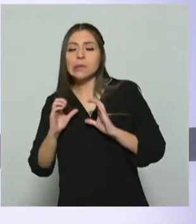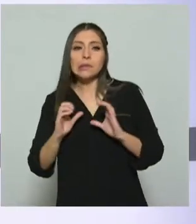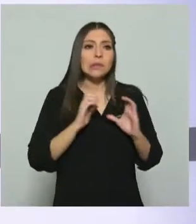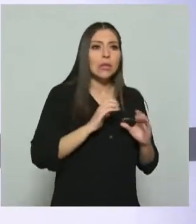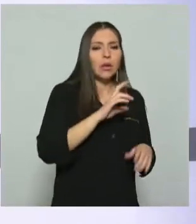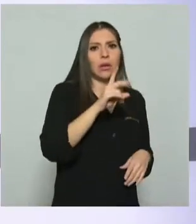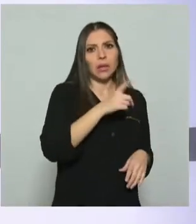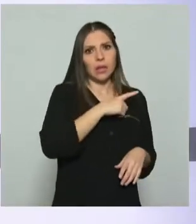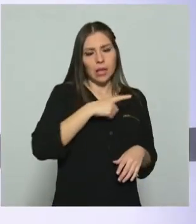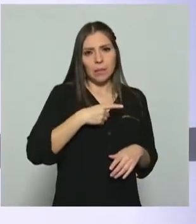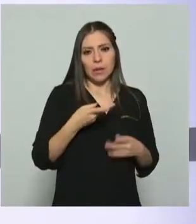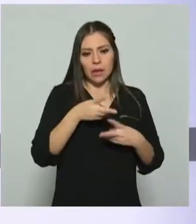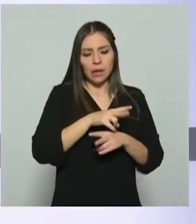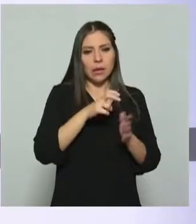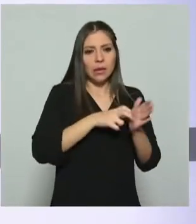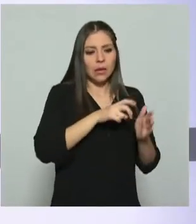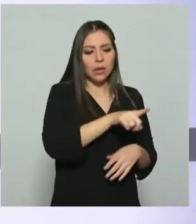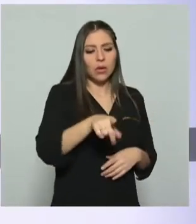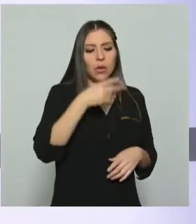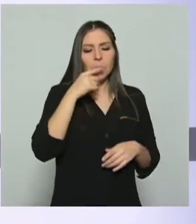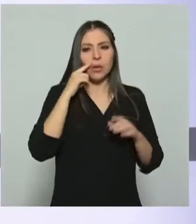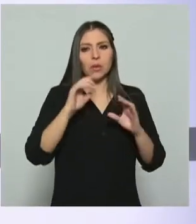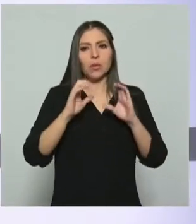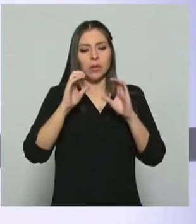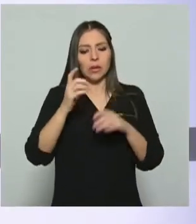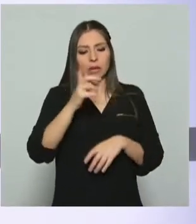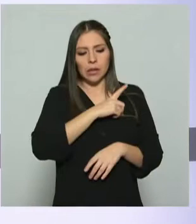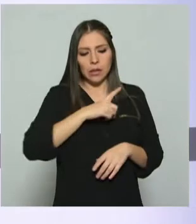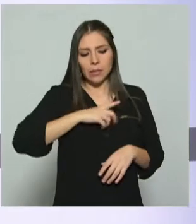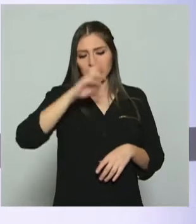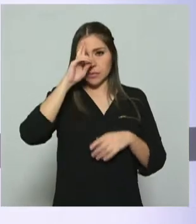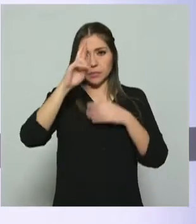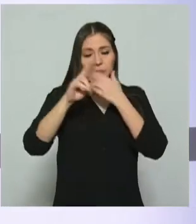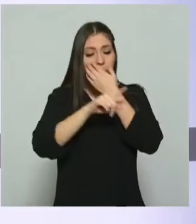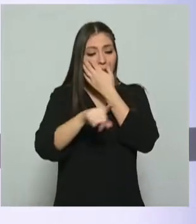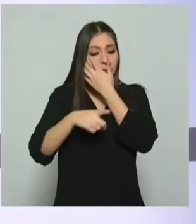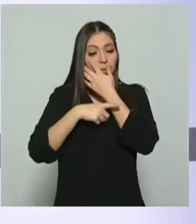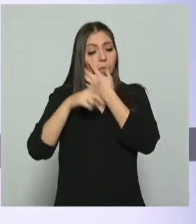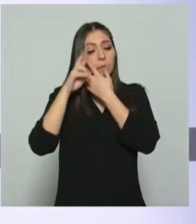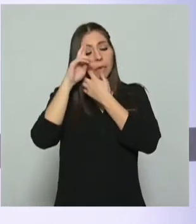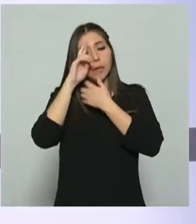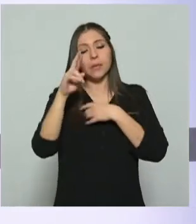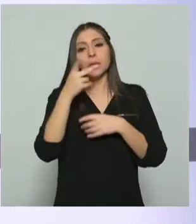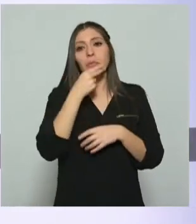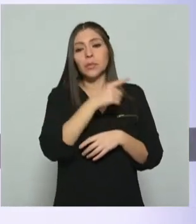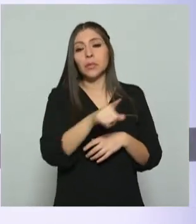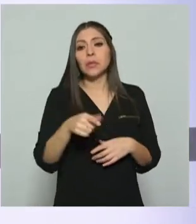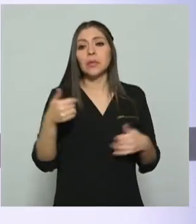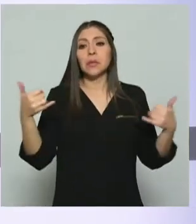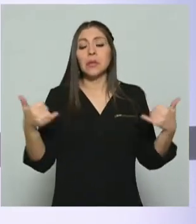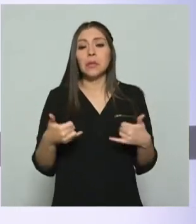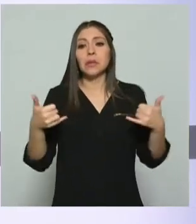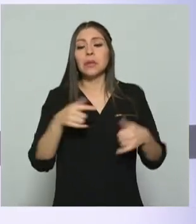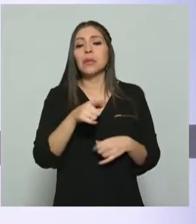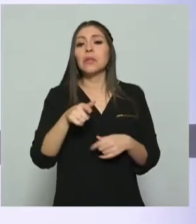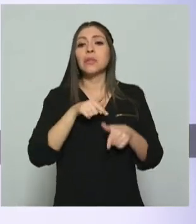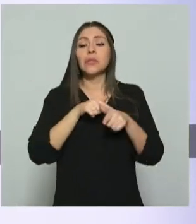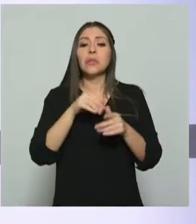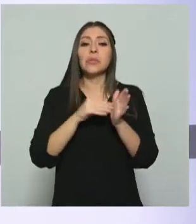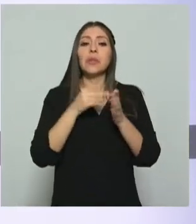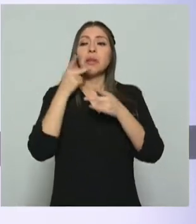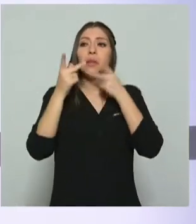Mientras sigamos en esa lógica de disculpar las conductas de los hombres porque así ha sido, mientras sigamos diciéndoles que pueden